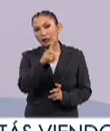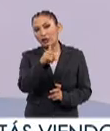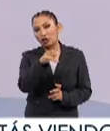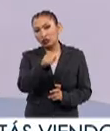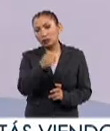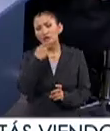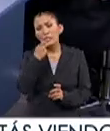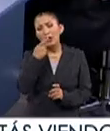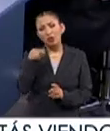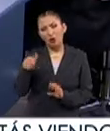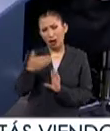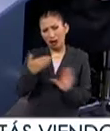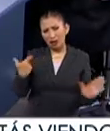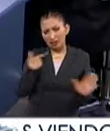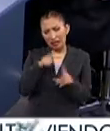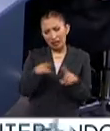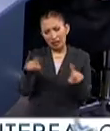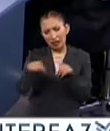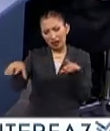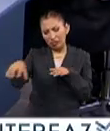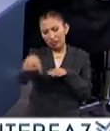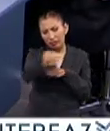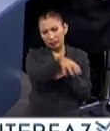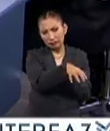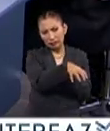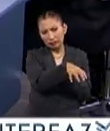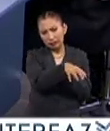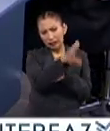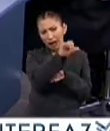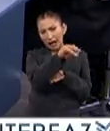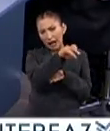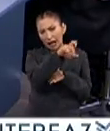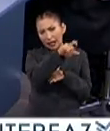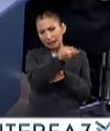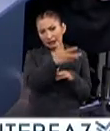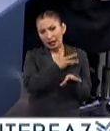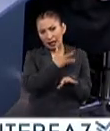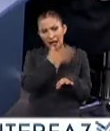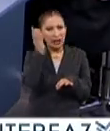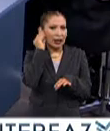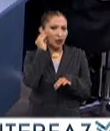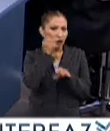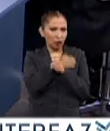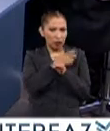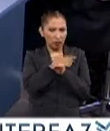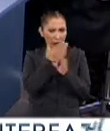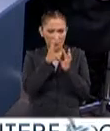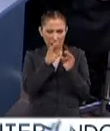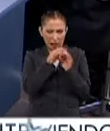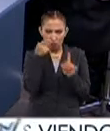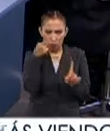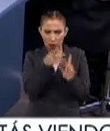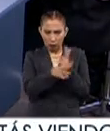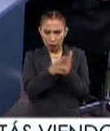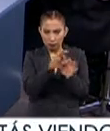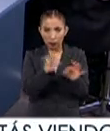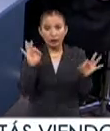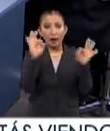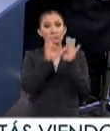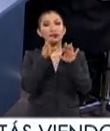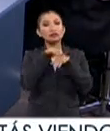comentando sobre estos diferentes canales que tiene Radio Educación. Nos explicabas un punto muy